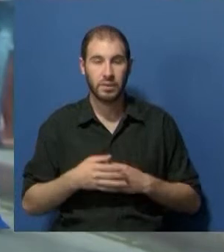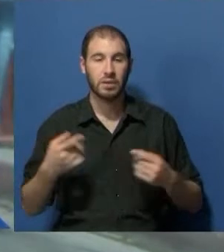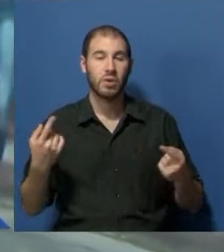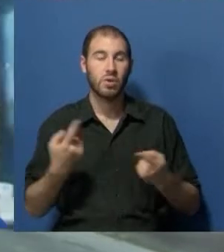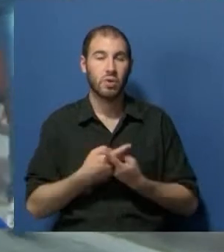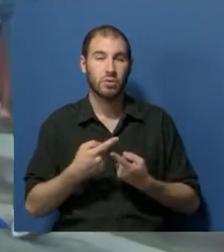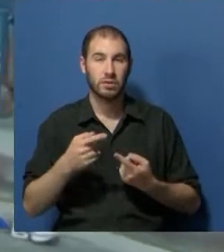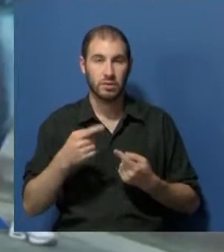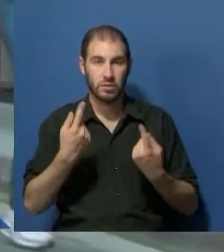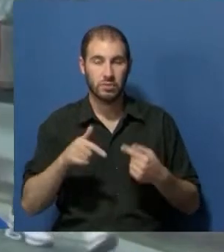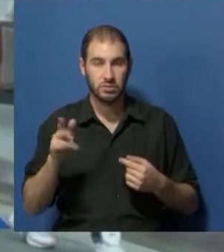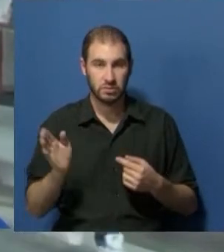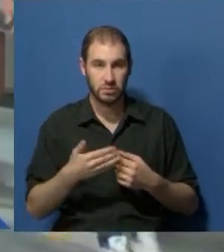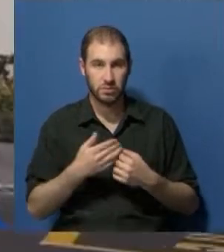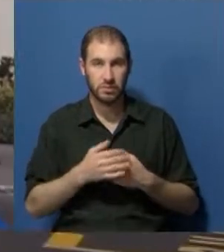de todo